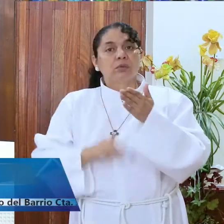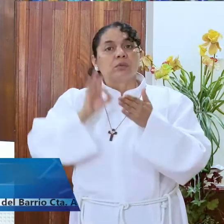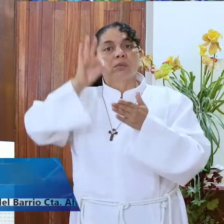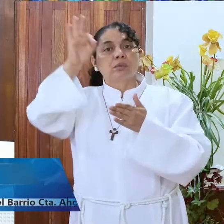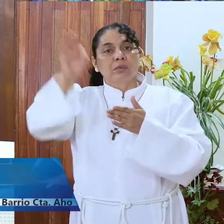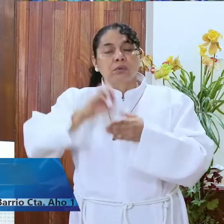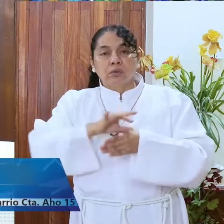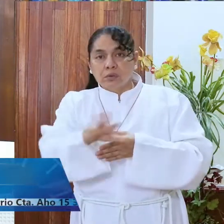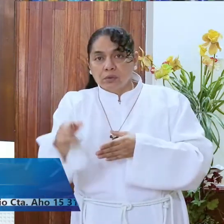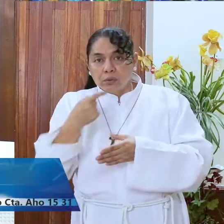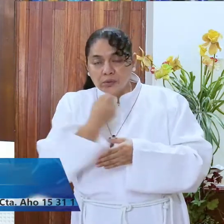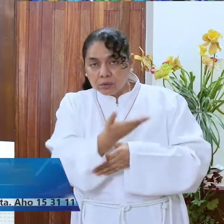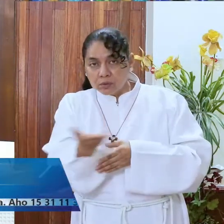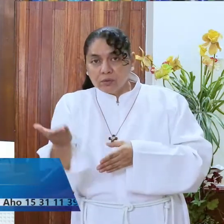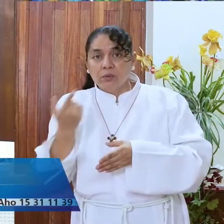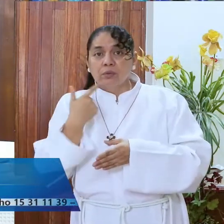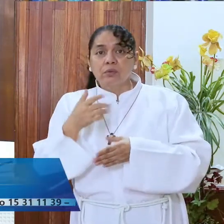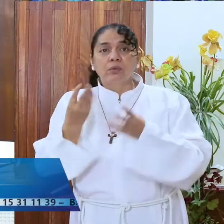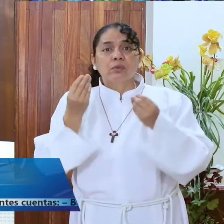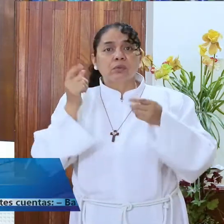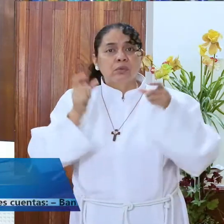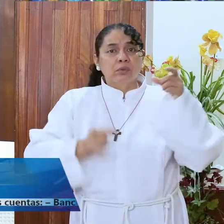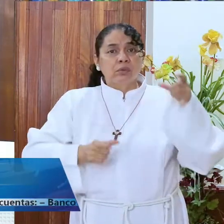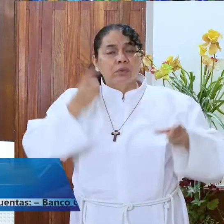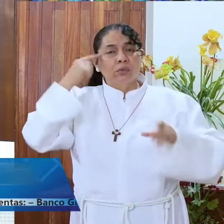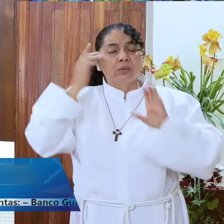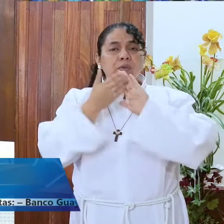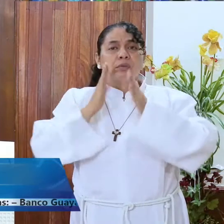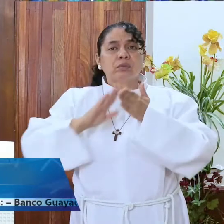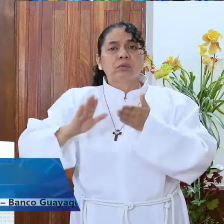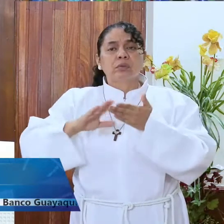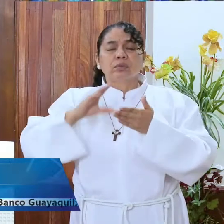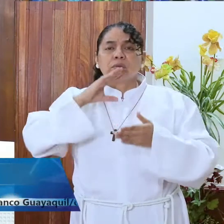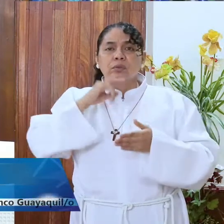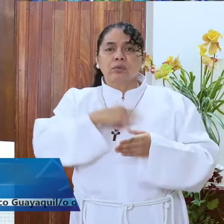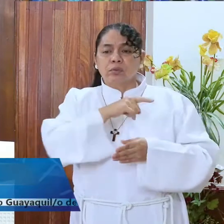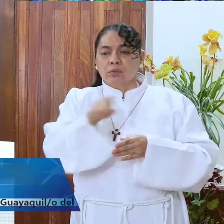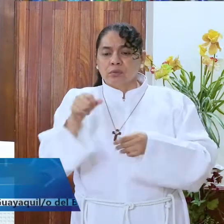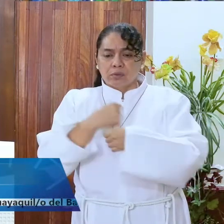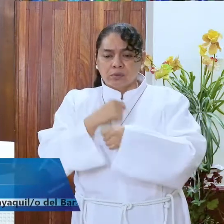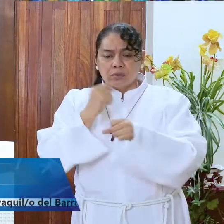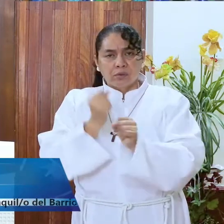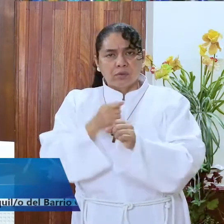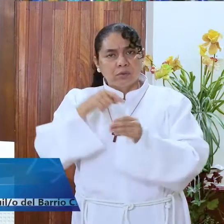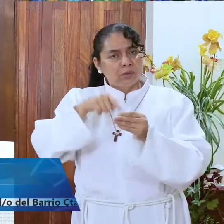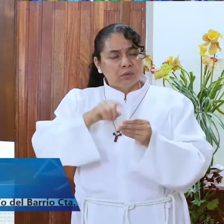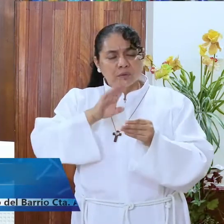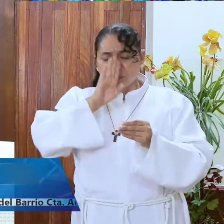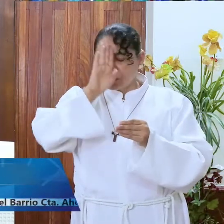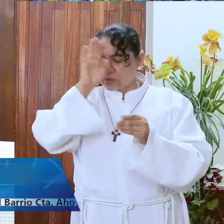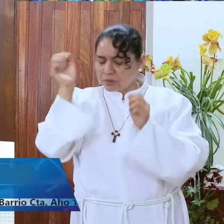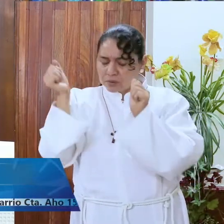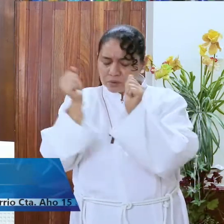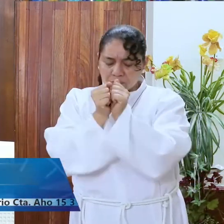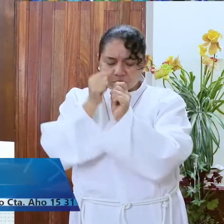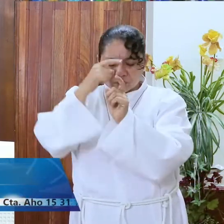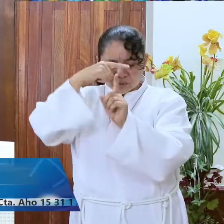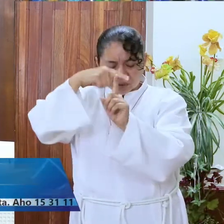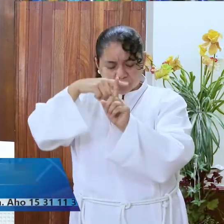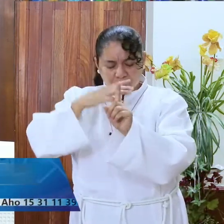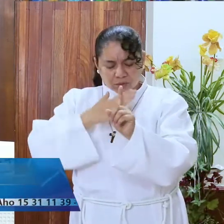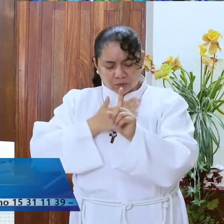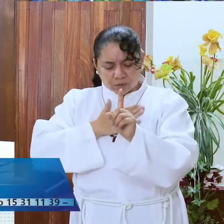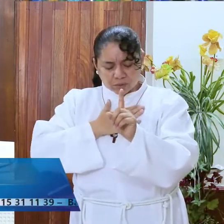eterna que será derramada por ustedes y por muchos para el perdón de los pecados hagan esto en